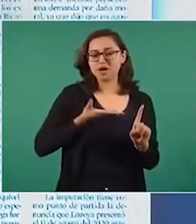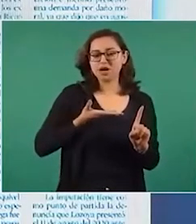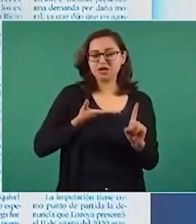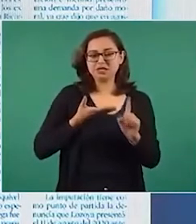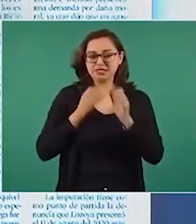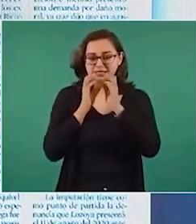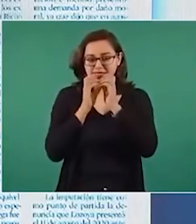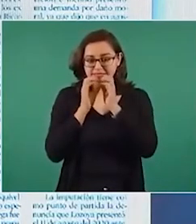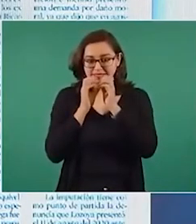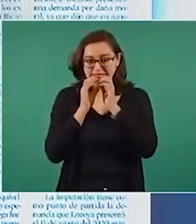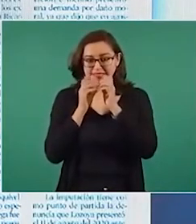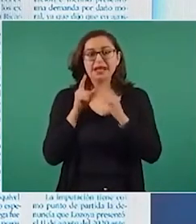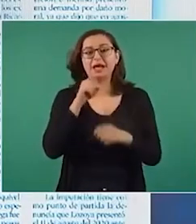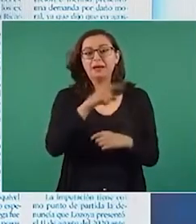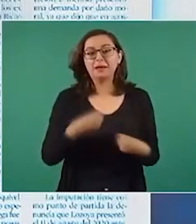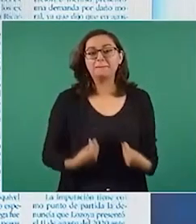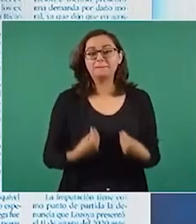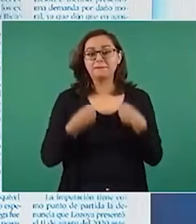porque vivía en los pinos.